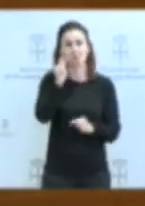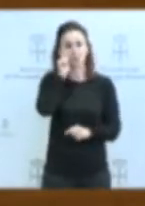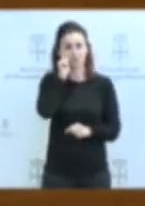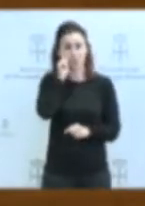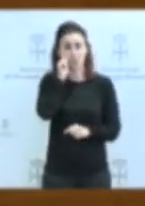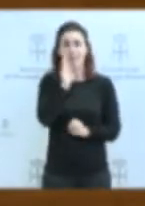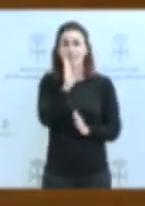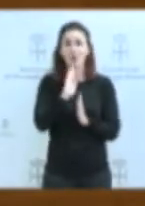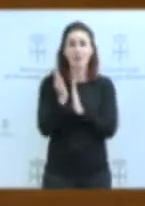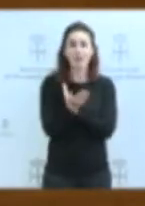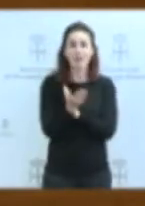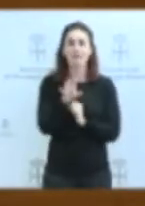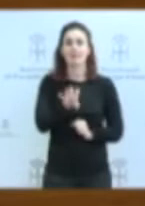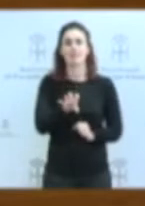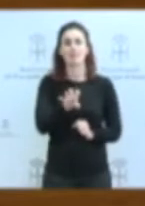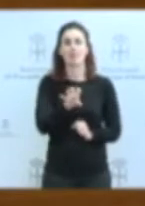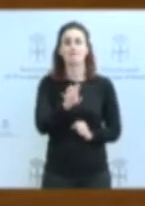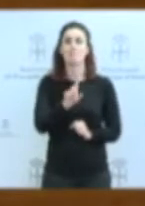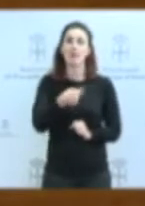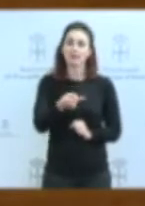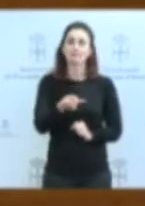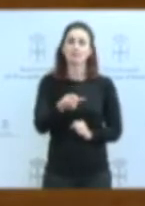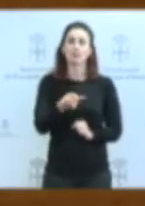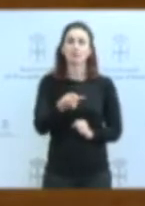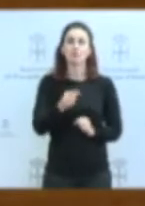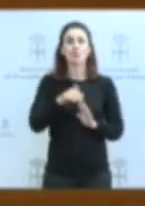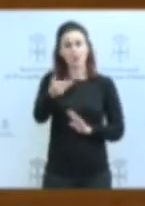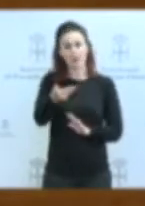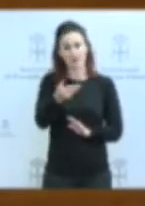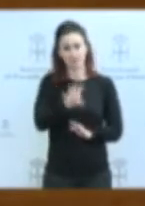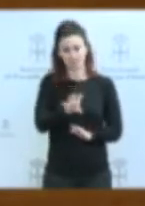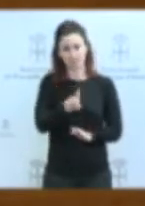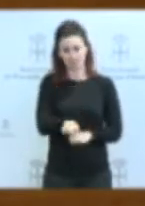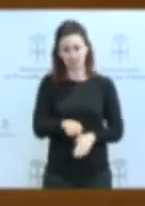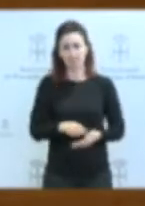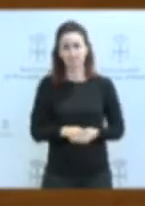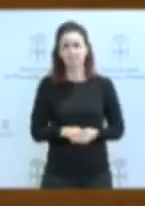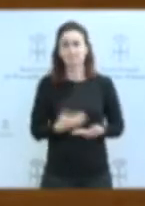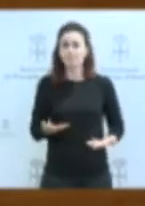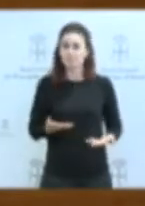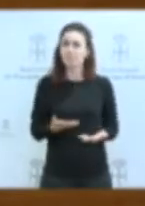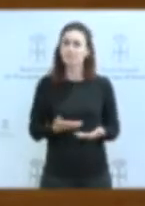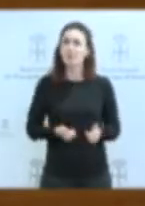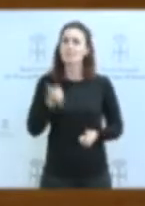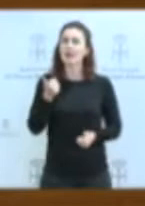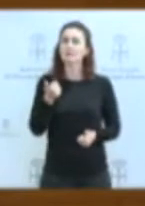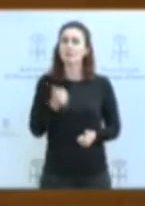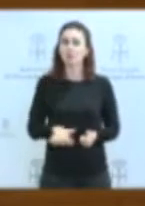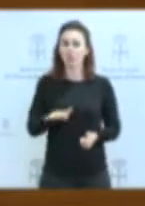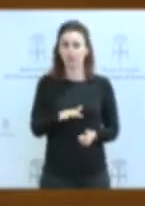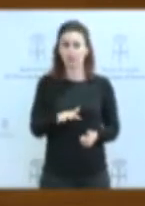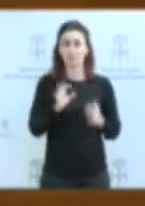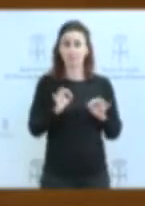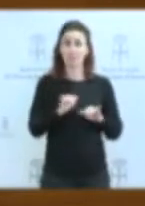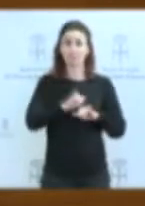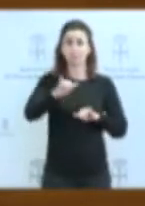internacionales, y orientada fundamentalmente a la conexión con los hubs de conexión aérea que nos permitan incorporar turistas a